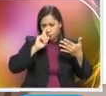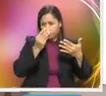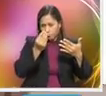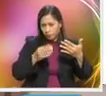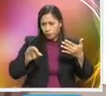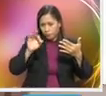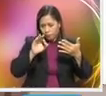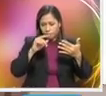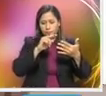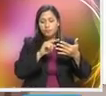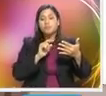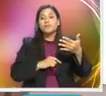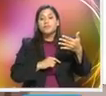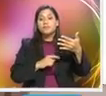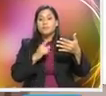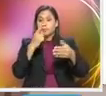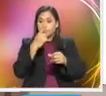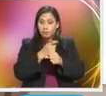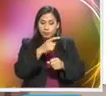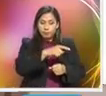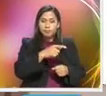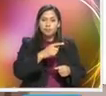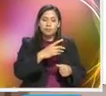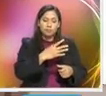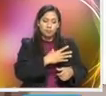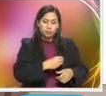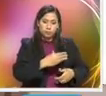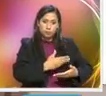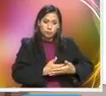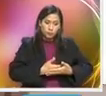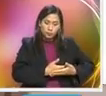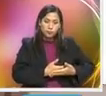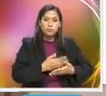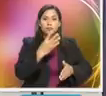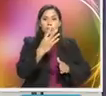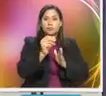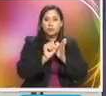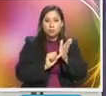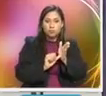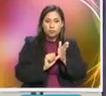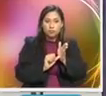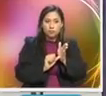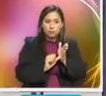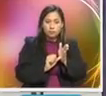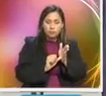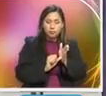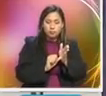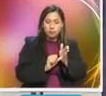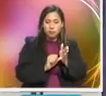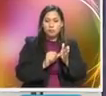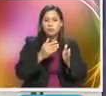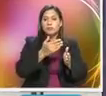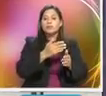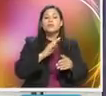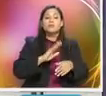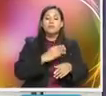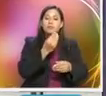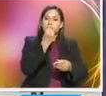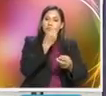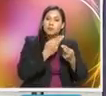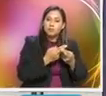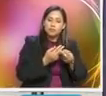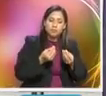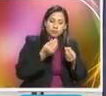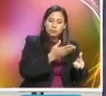en esta primera etapa. Lo primero es no empezar la lactación antes de los 4 meses de vida. ¿Por qué? Porque lo puedes sobrealimentar. O sea,